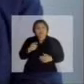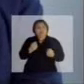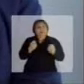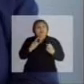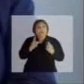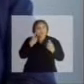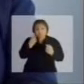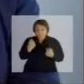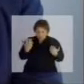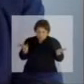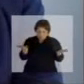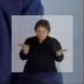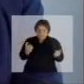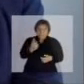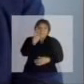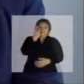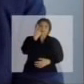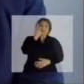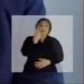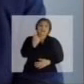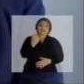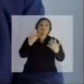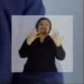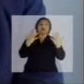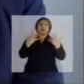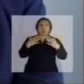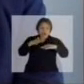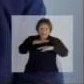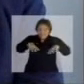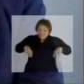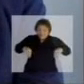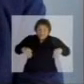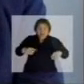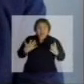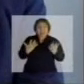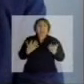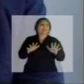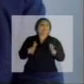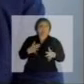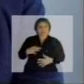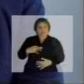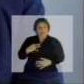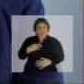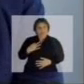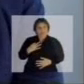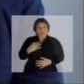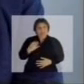nos cuesta darnos cuenta que el primer valor que hay arriba de la tierra es la vida.